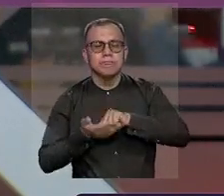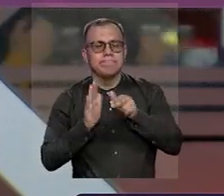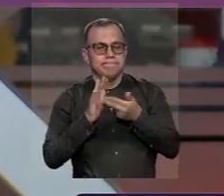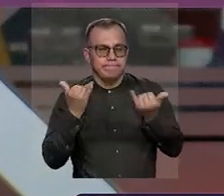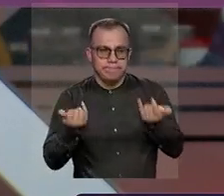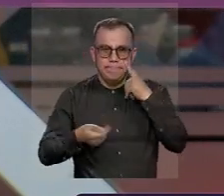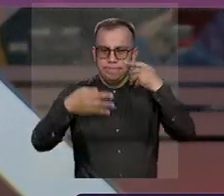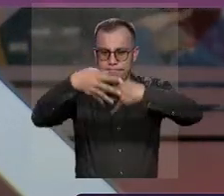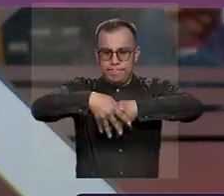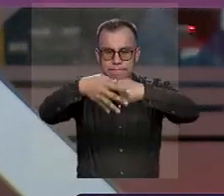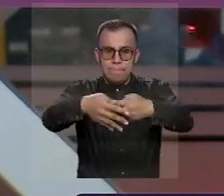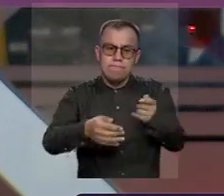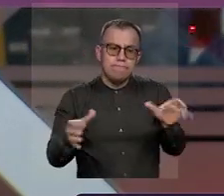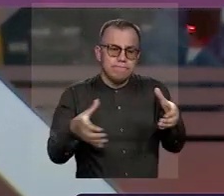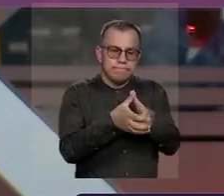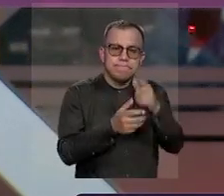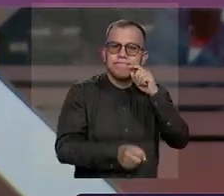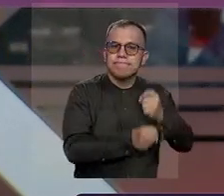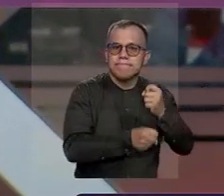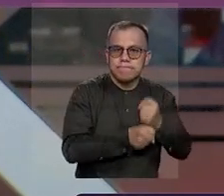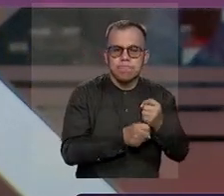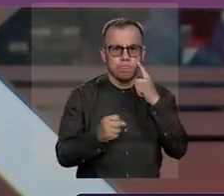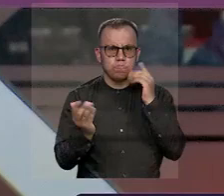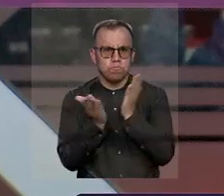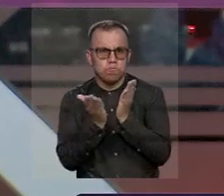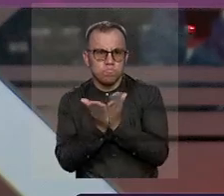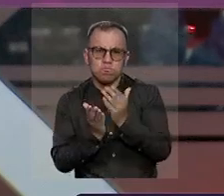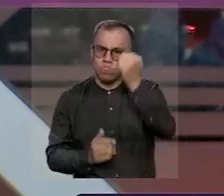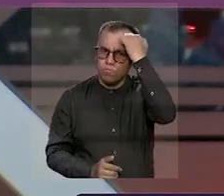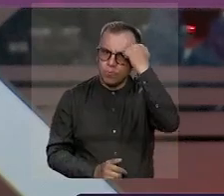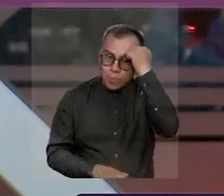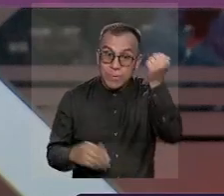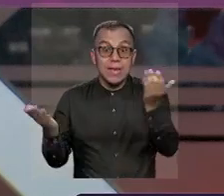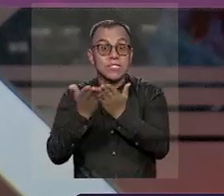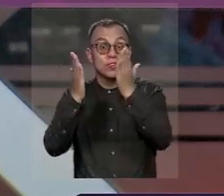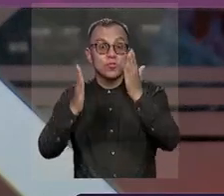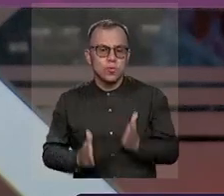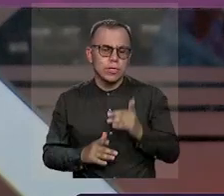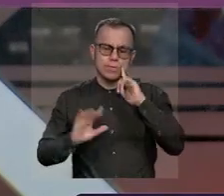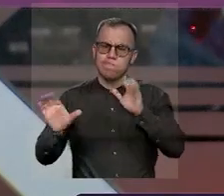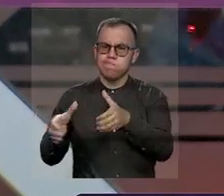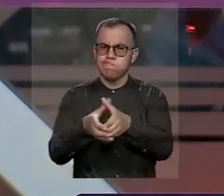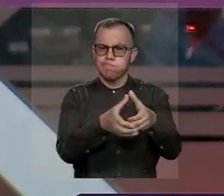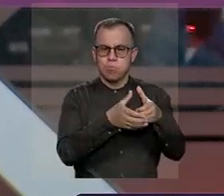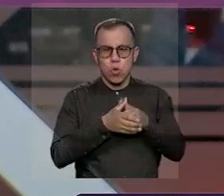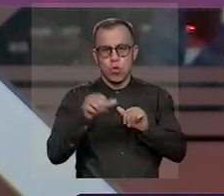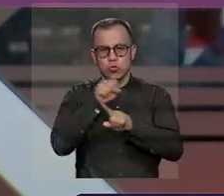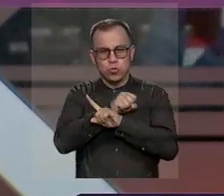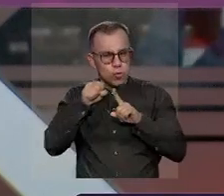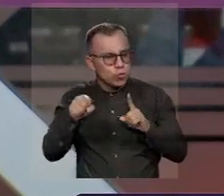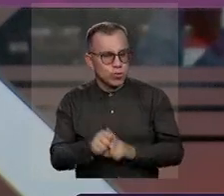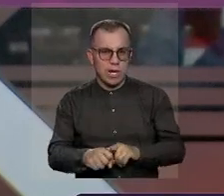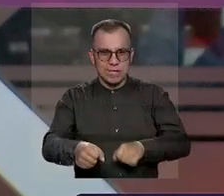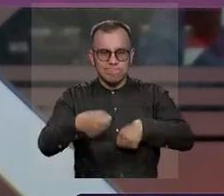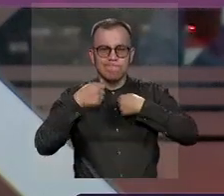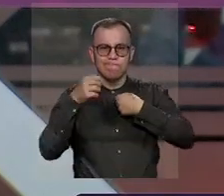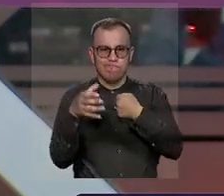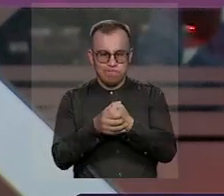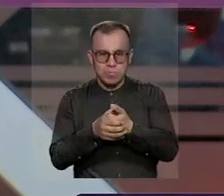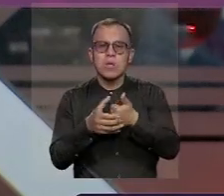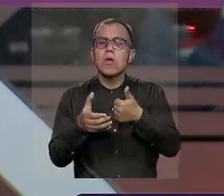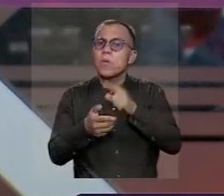esta manifestación las centrales obreras, los educadores, los estudiantes, organizaciones sociales, sindicales,